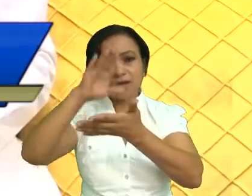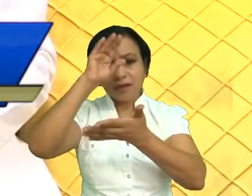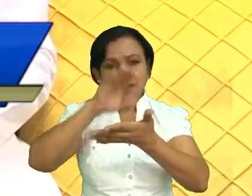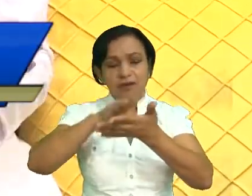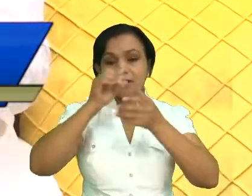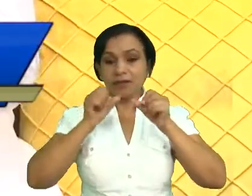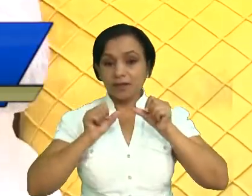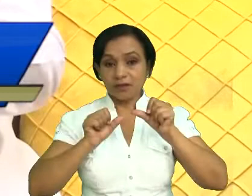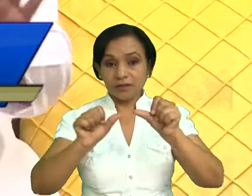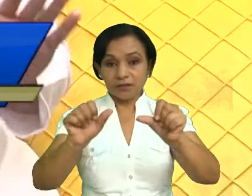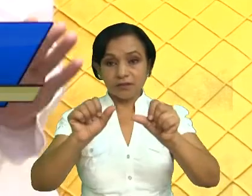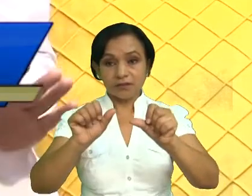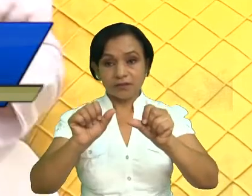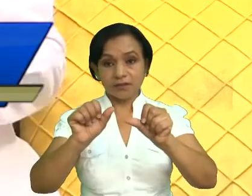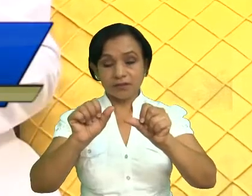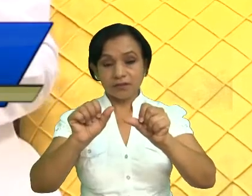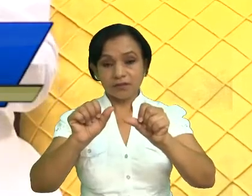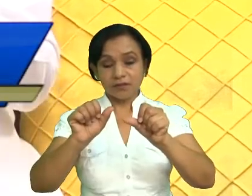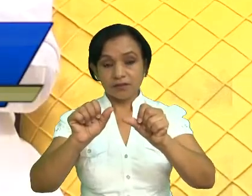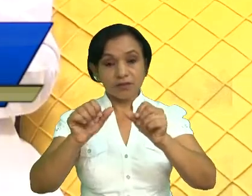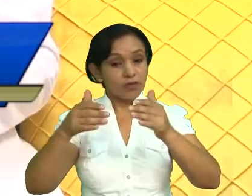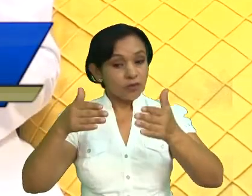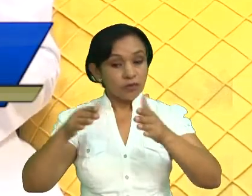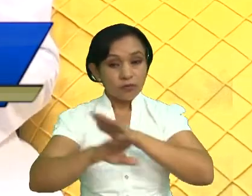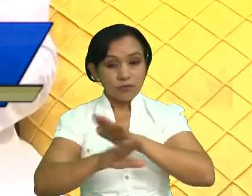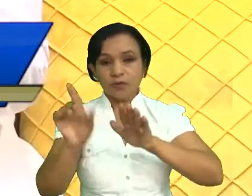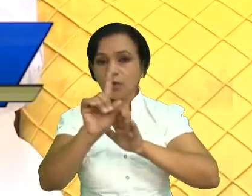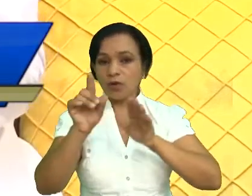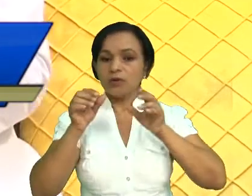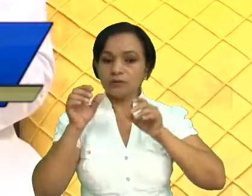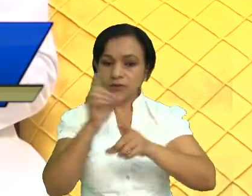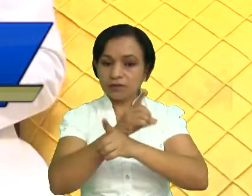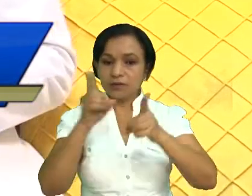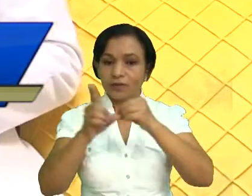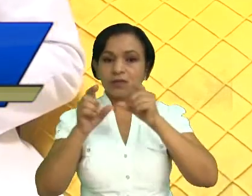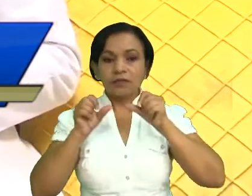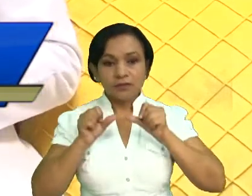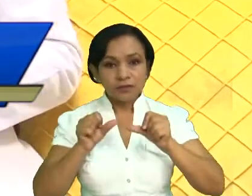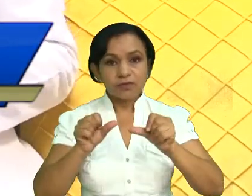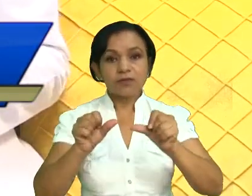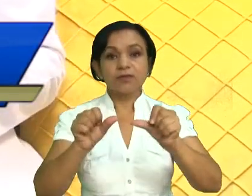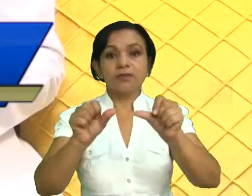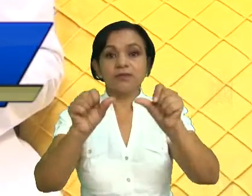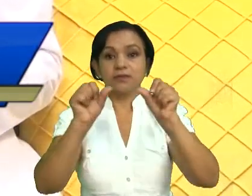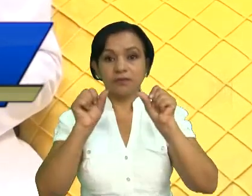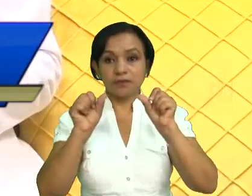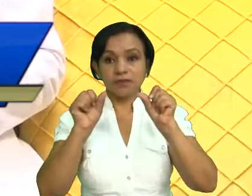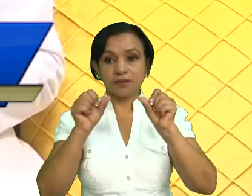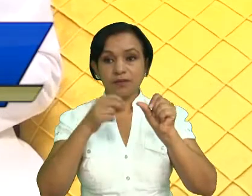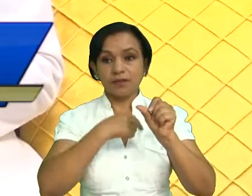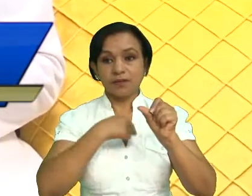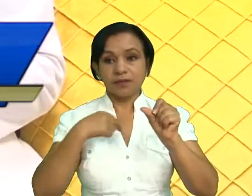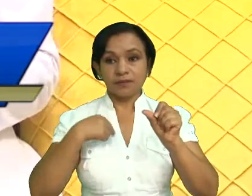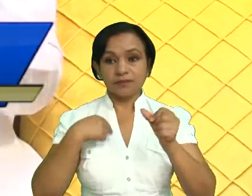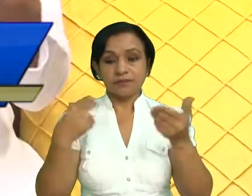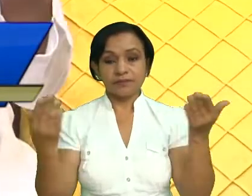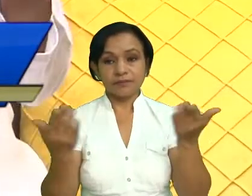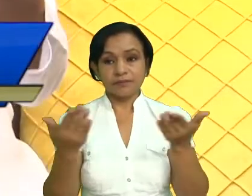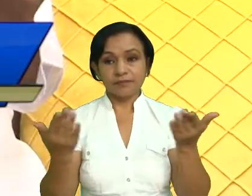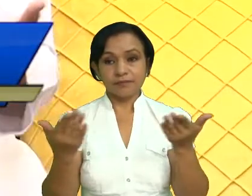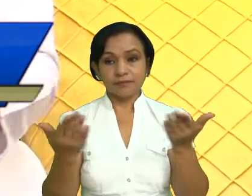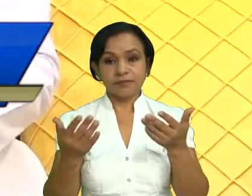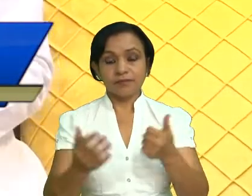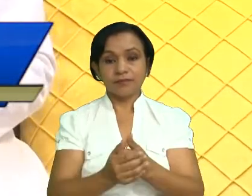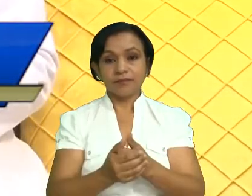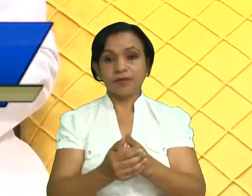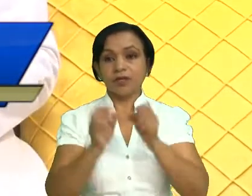continuamos haciendo y que no las vamos a dejar de hacer porque son parte y un elemento principal, ¿verdad?, para que todos estemos con